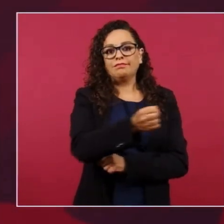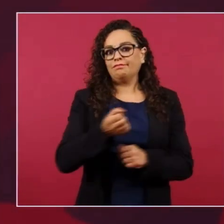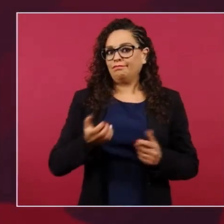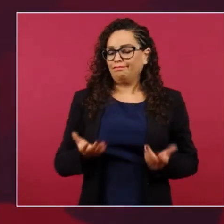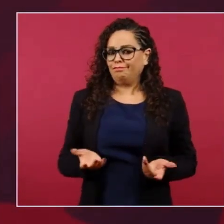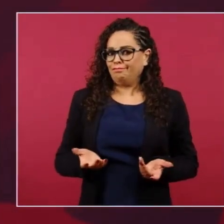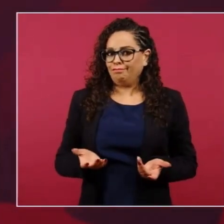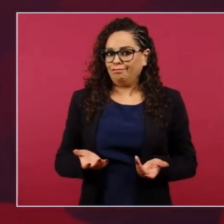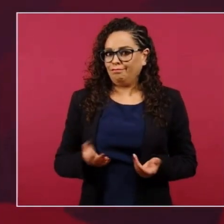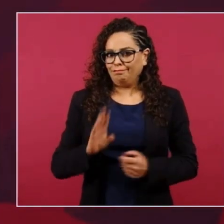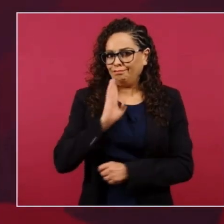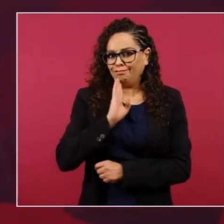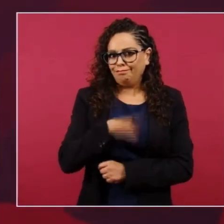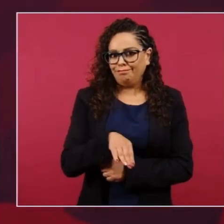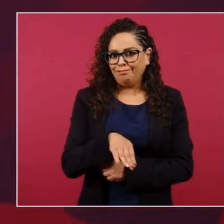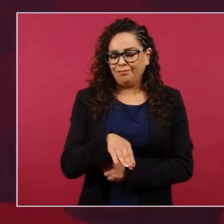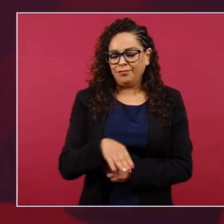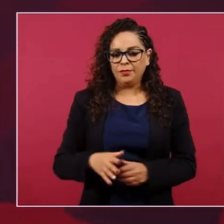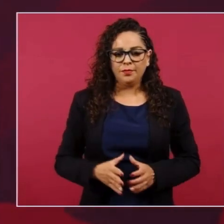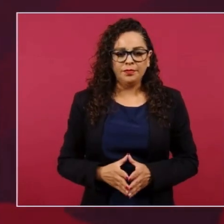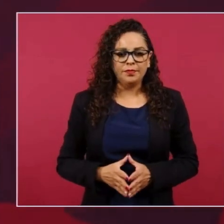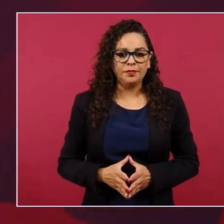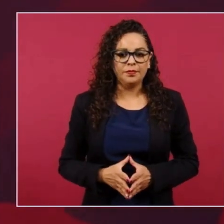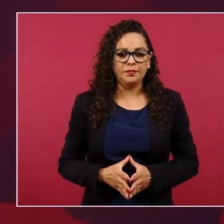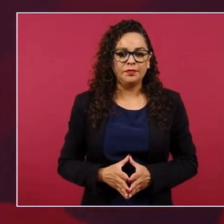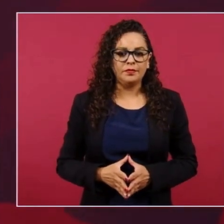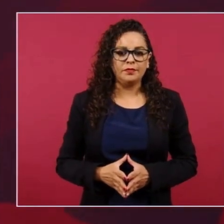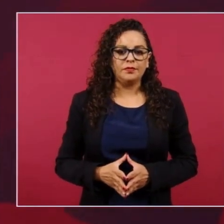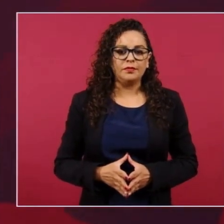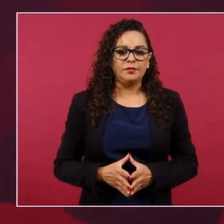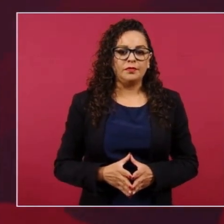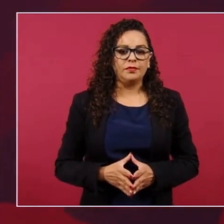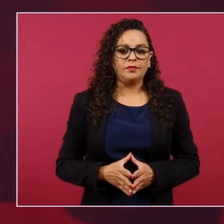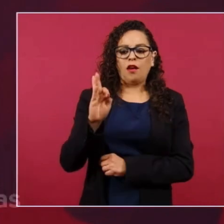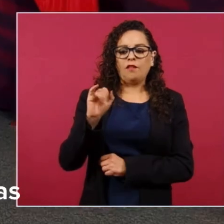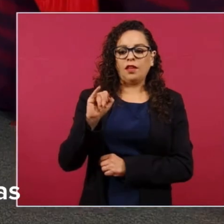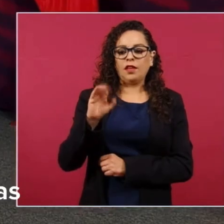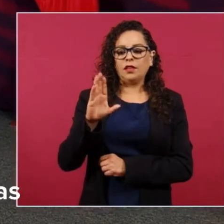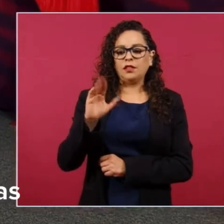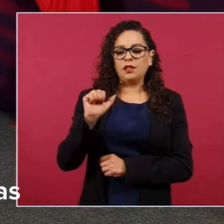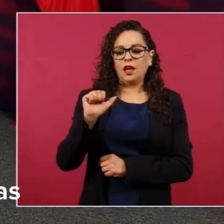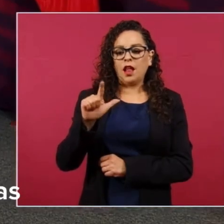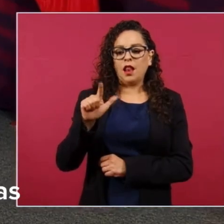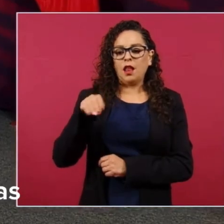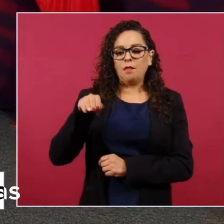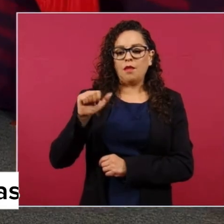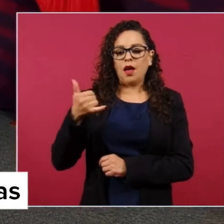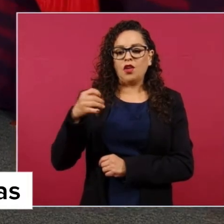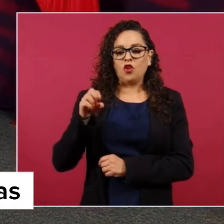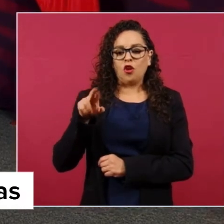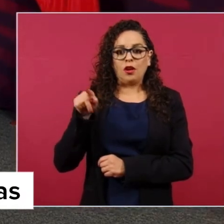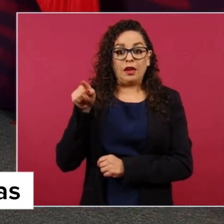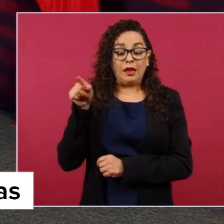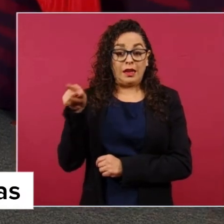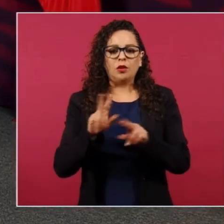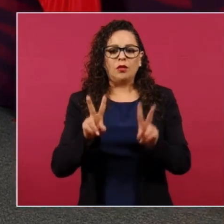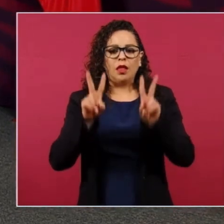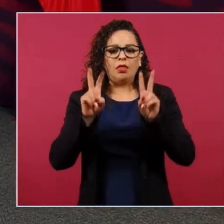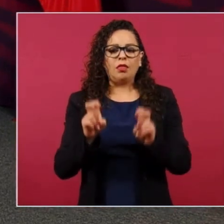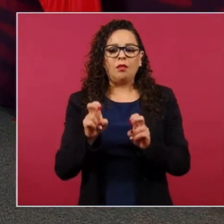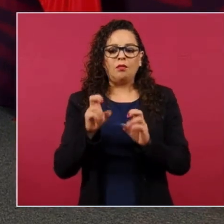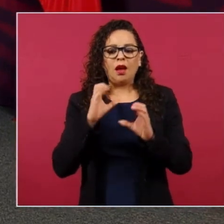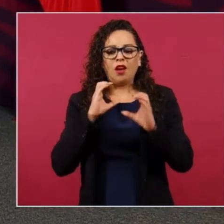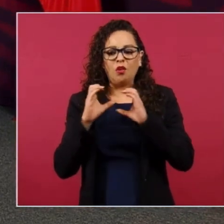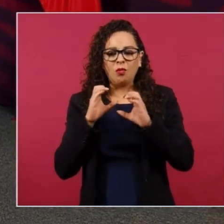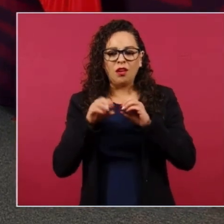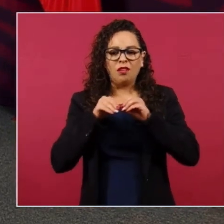Y luego, últimamente querían meter al que estaba de oficial mayor, que manejaba las relaciones públicas, que